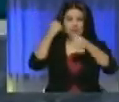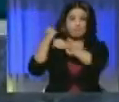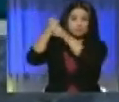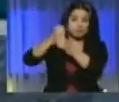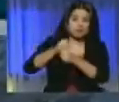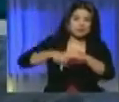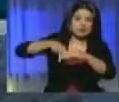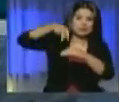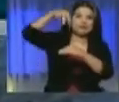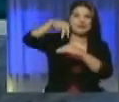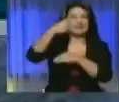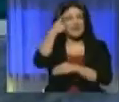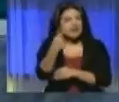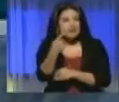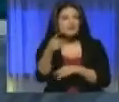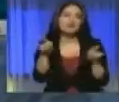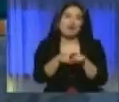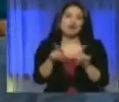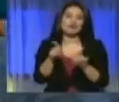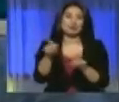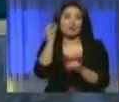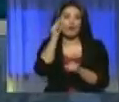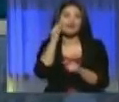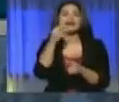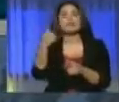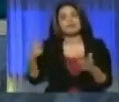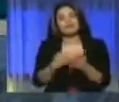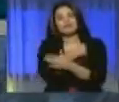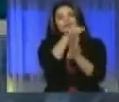caso, Yolimar, vienen de ser campeonas